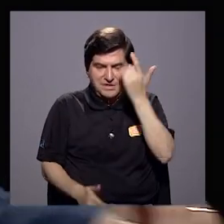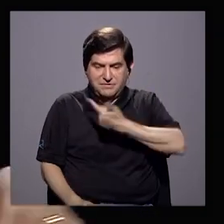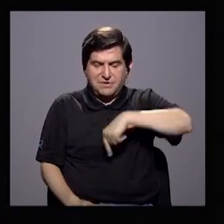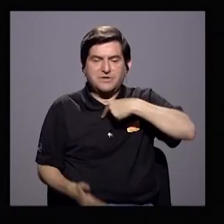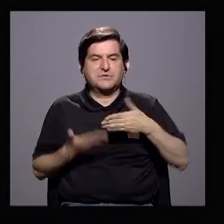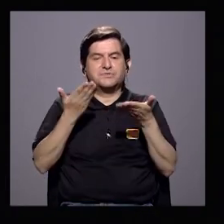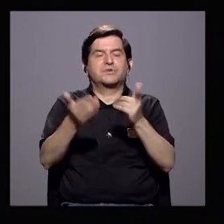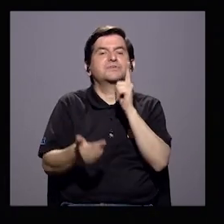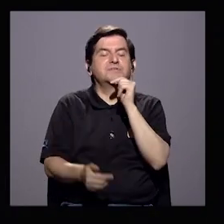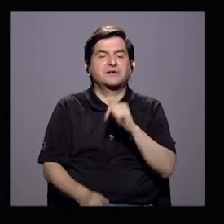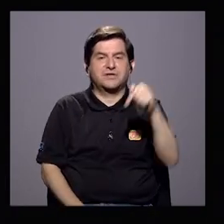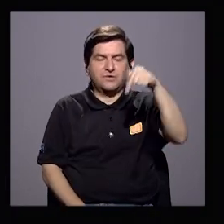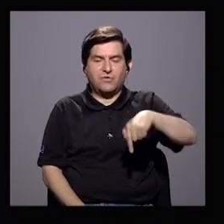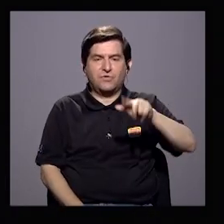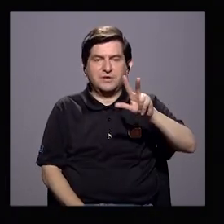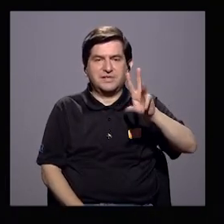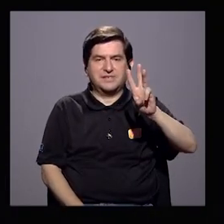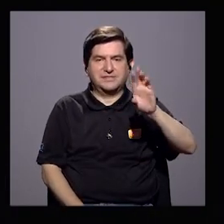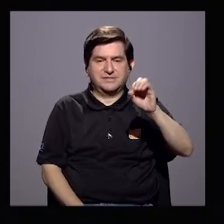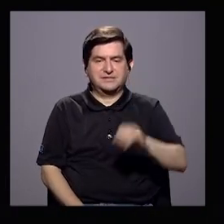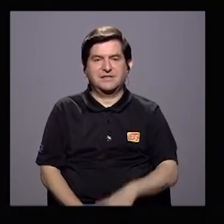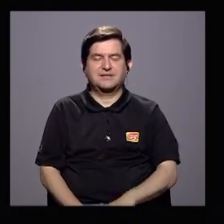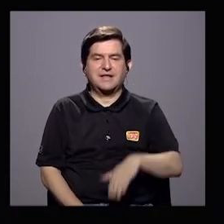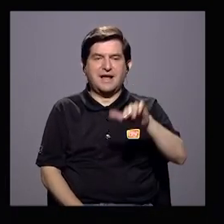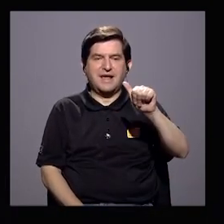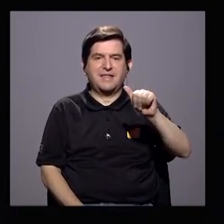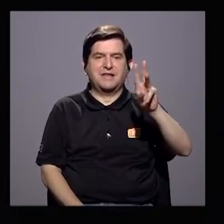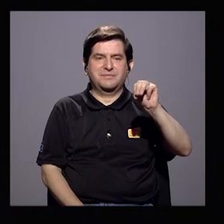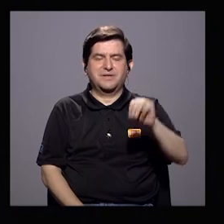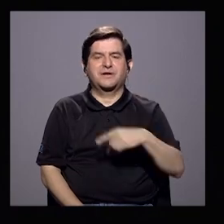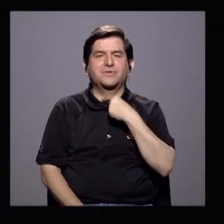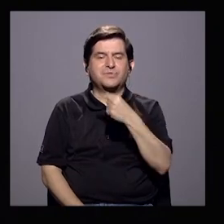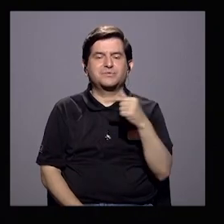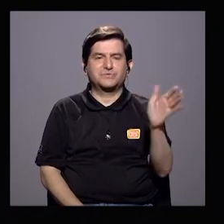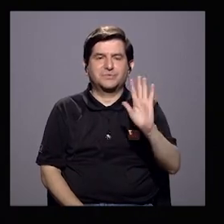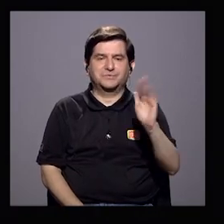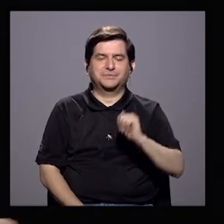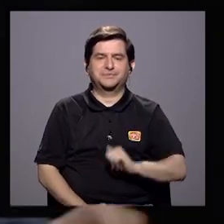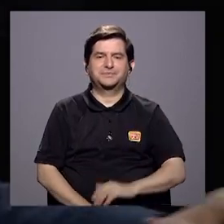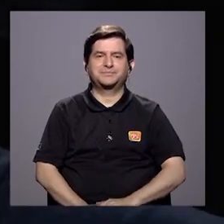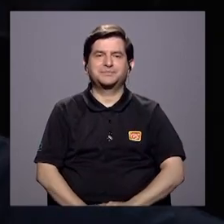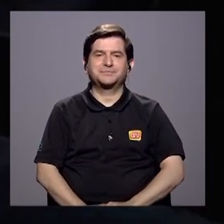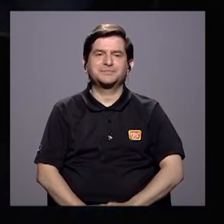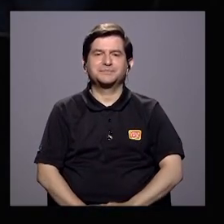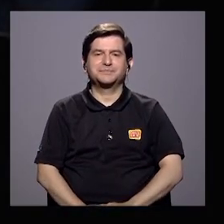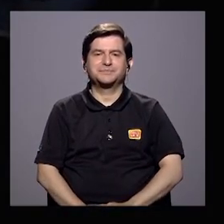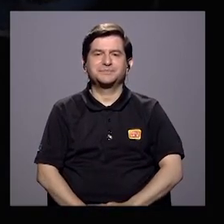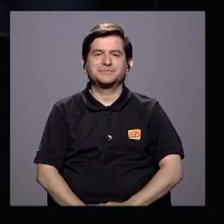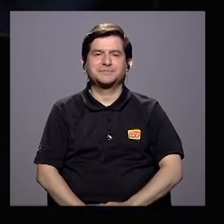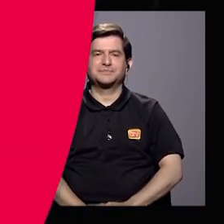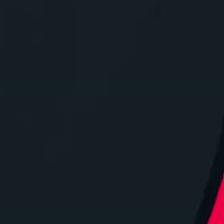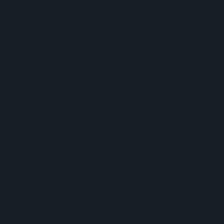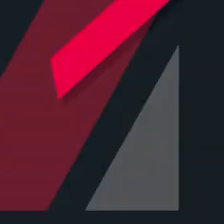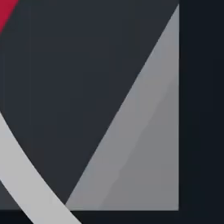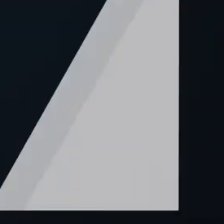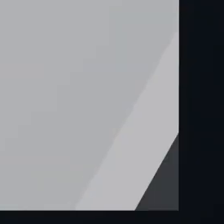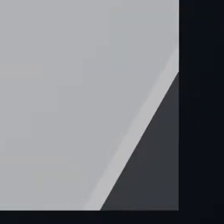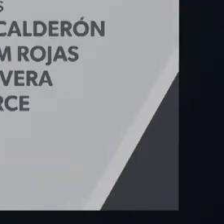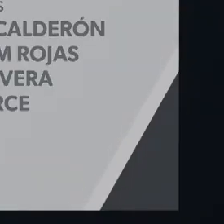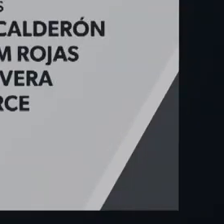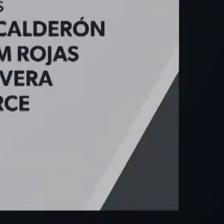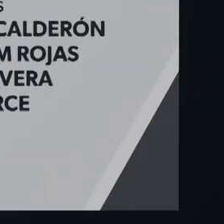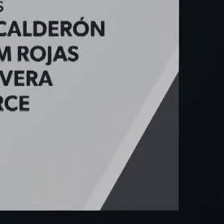quién se los estamos dando hoy tuvimos entre 60 a lina verano un placer hasta luego ah